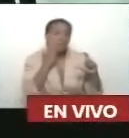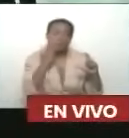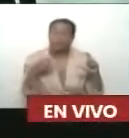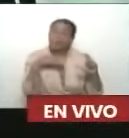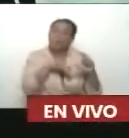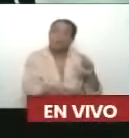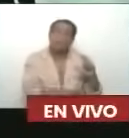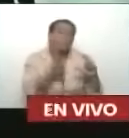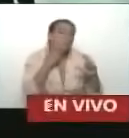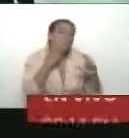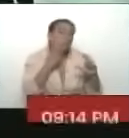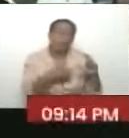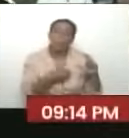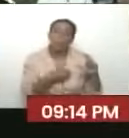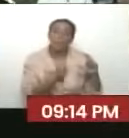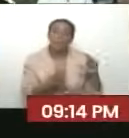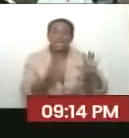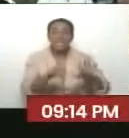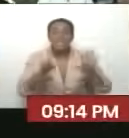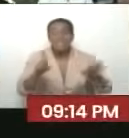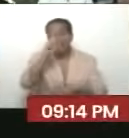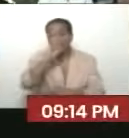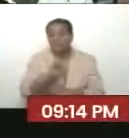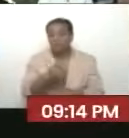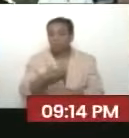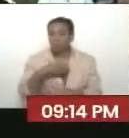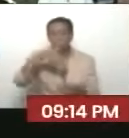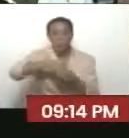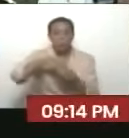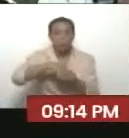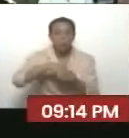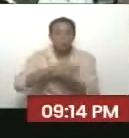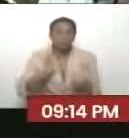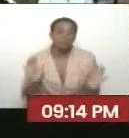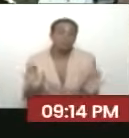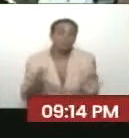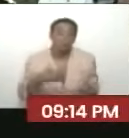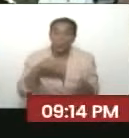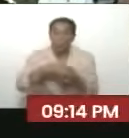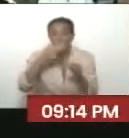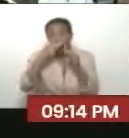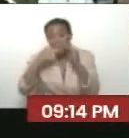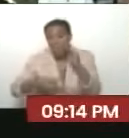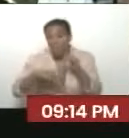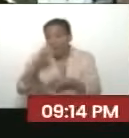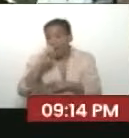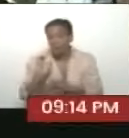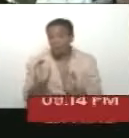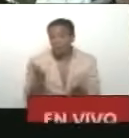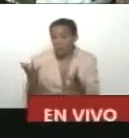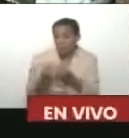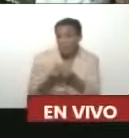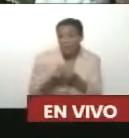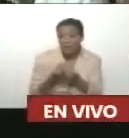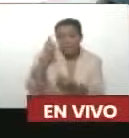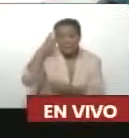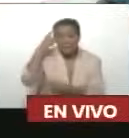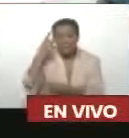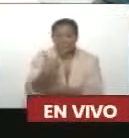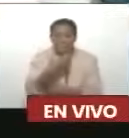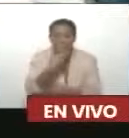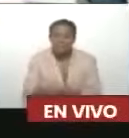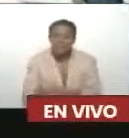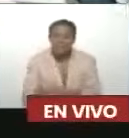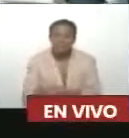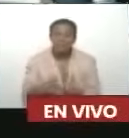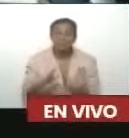La traje porque mi mamá no me deja traer. Ajá, tú tienes 16 años. Yo voy a votar por ustedes entonces. ¿Me acompañan ustedes, muchachos? A votar. Esta es